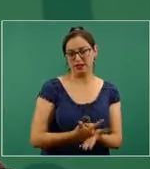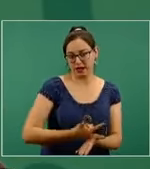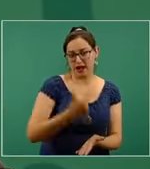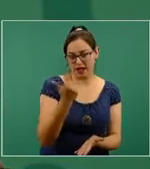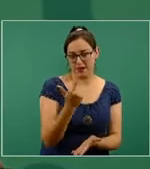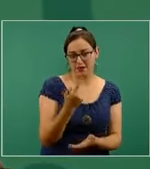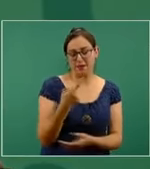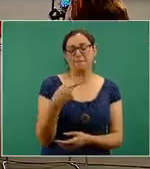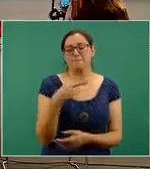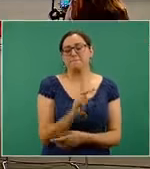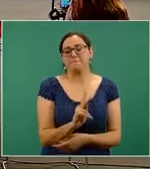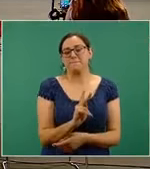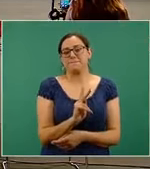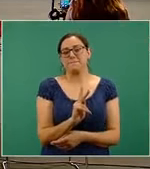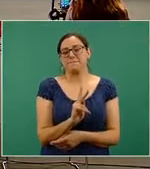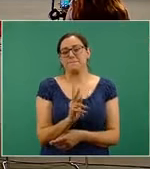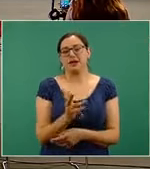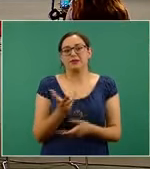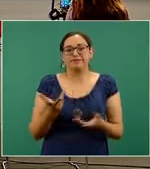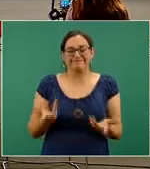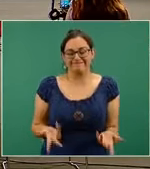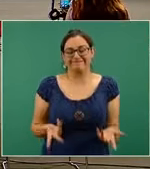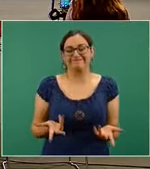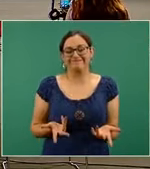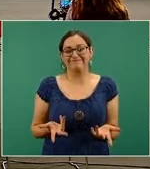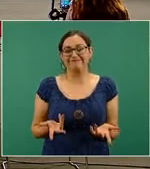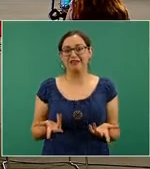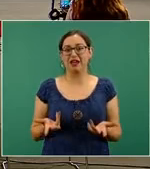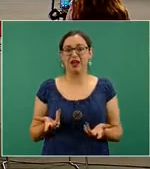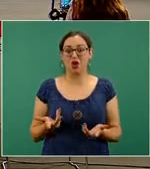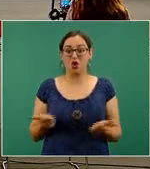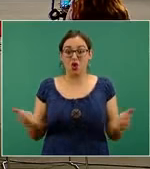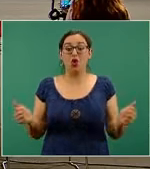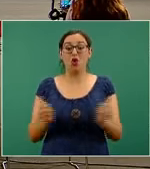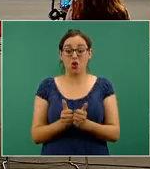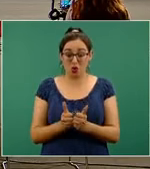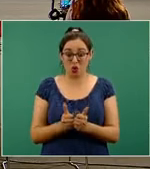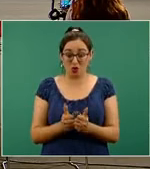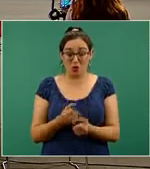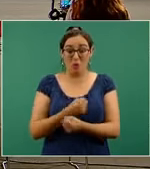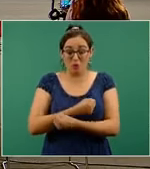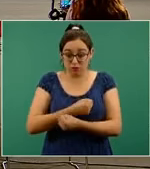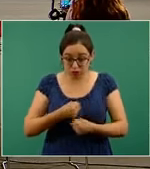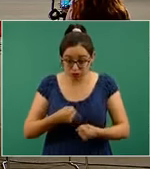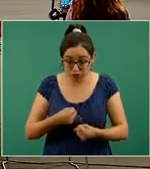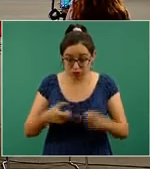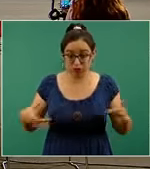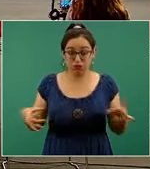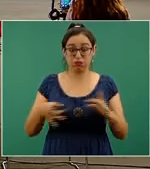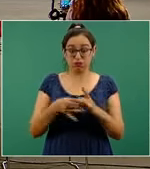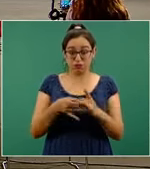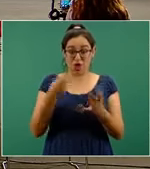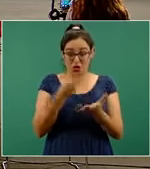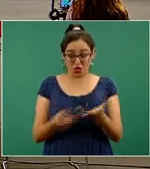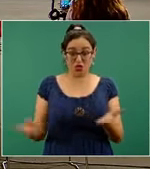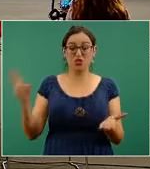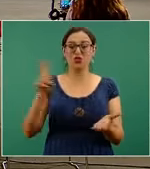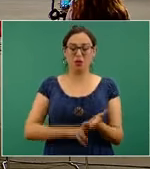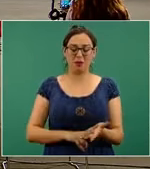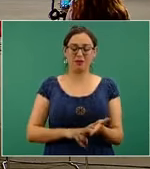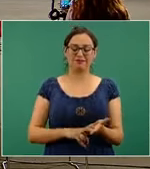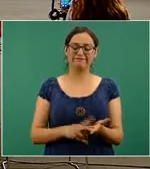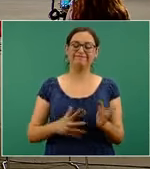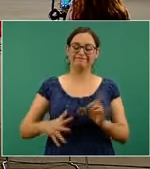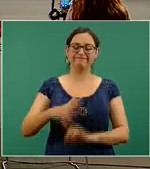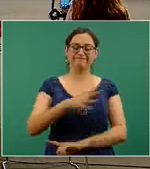una causa complementaria o consecuente del estado de la obesidad y las condiciones que la enfermedad